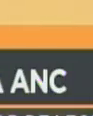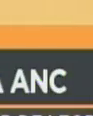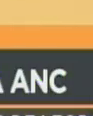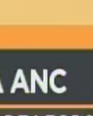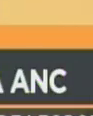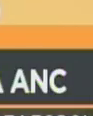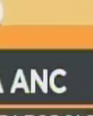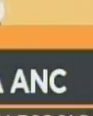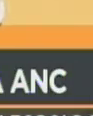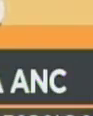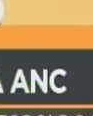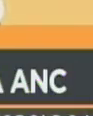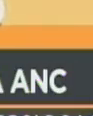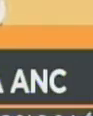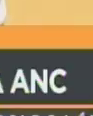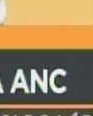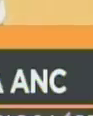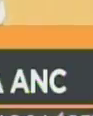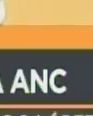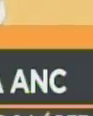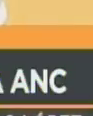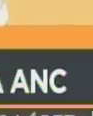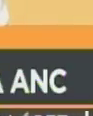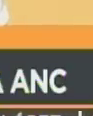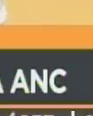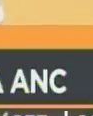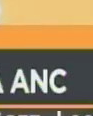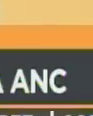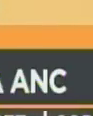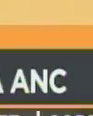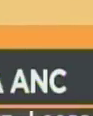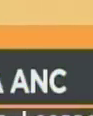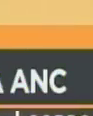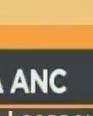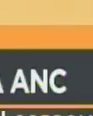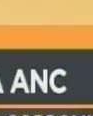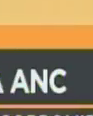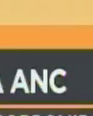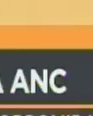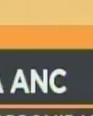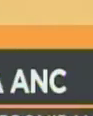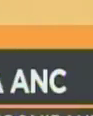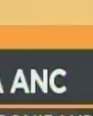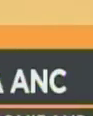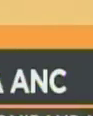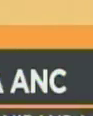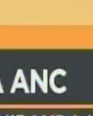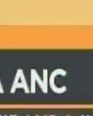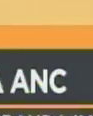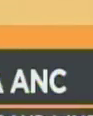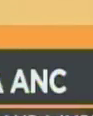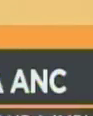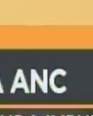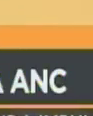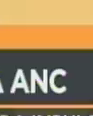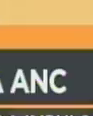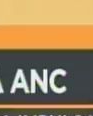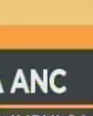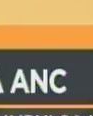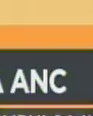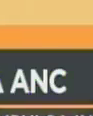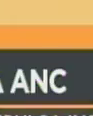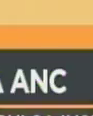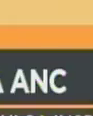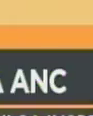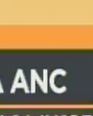Guaycaipuro, en Zamora, en Antonio José de Sucre, en Miranda. Solo algunos datos. Casualmente, decía la presidenta de la Asamblea